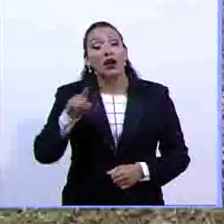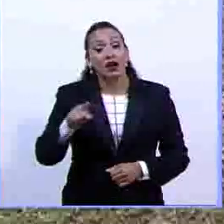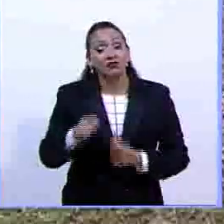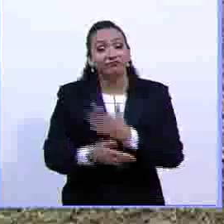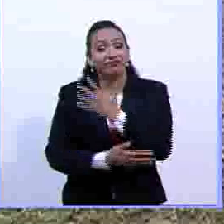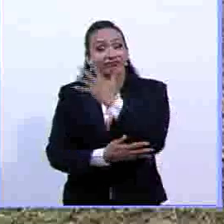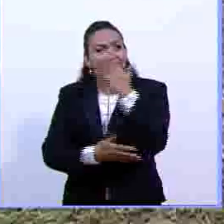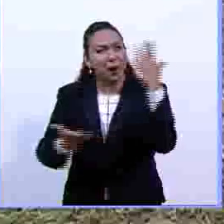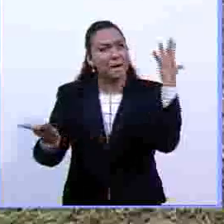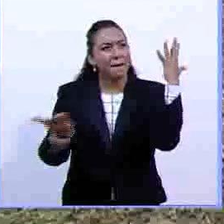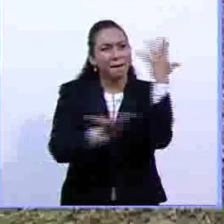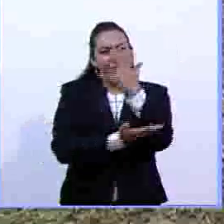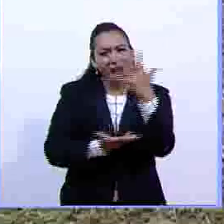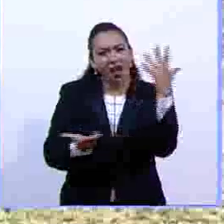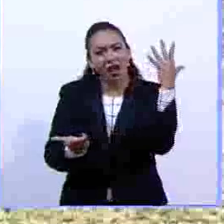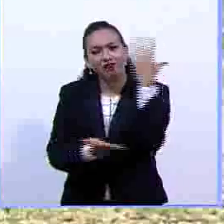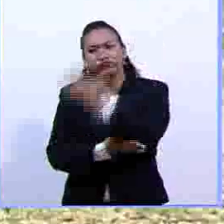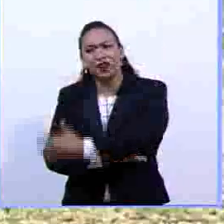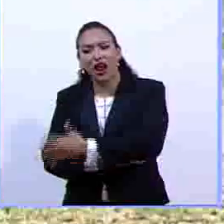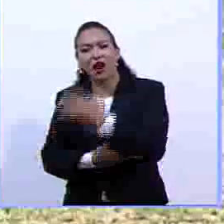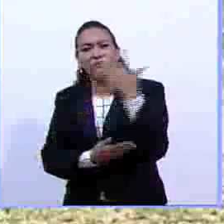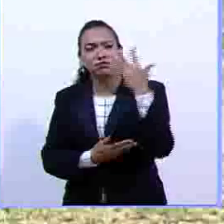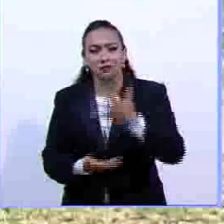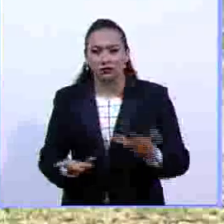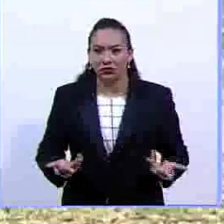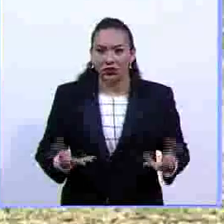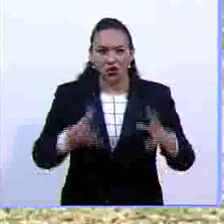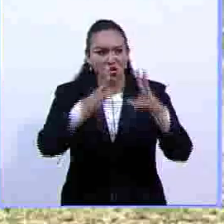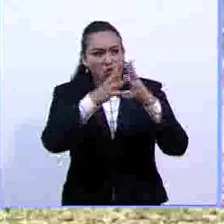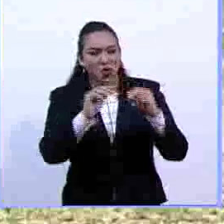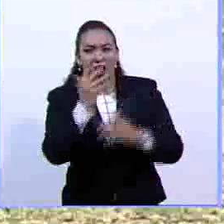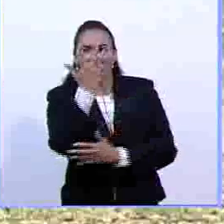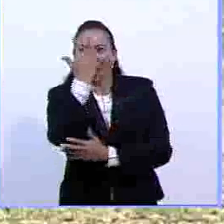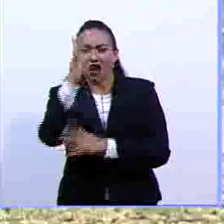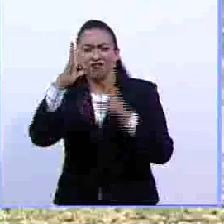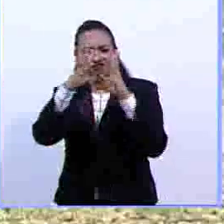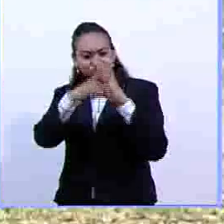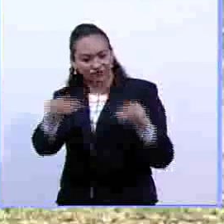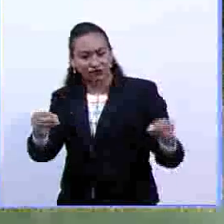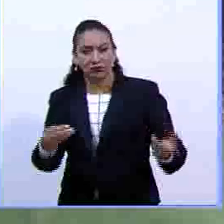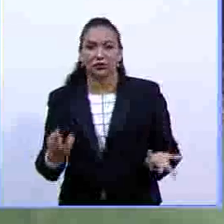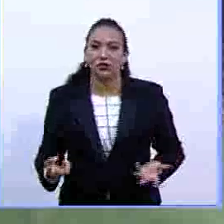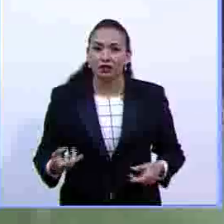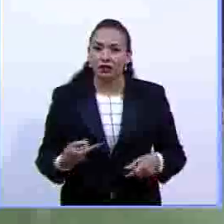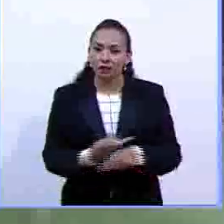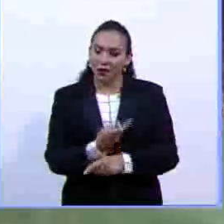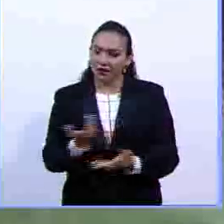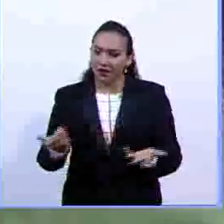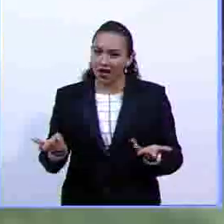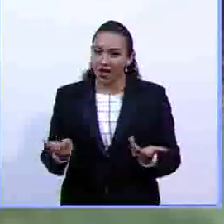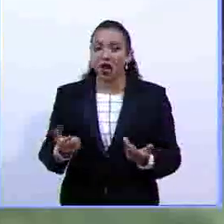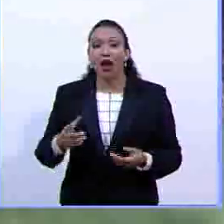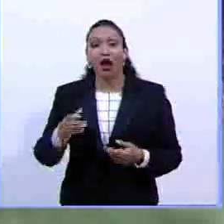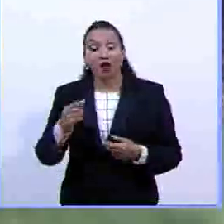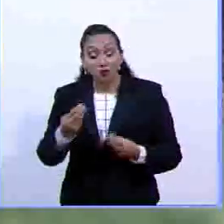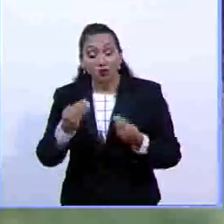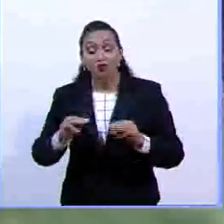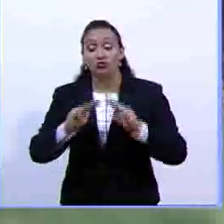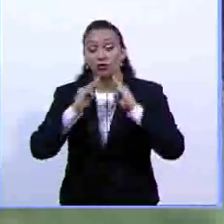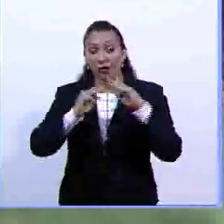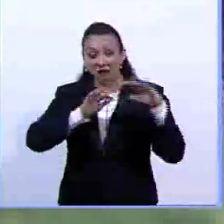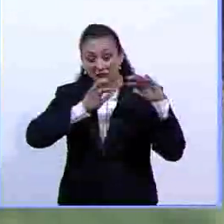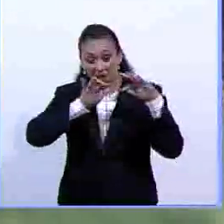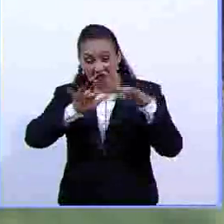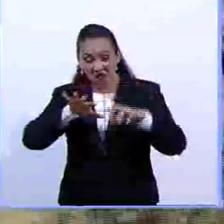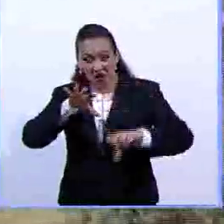así, destruido. Lamentó que en la región persiste la falta de alternativas económicas y la infiltración de grupos criminales, así como